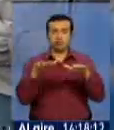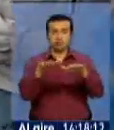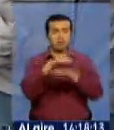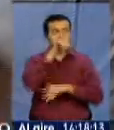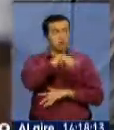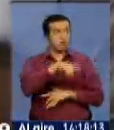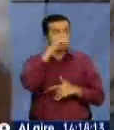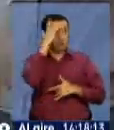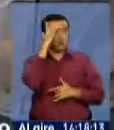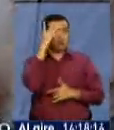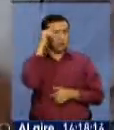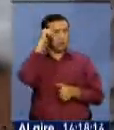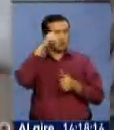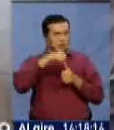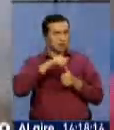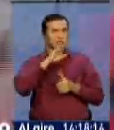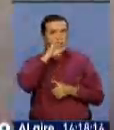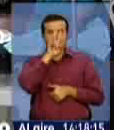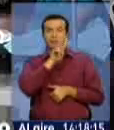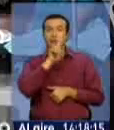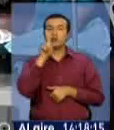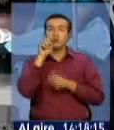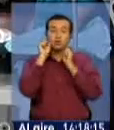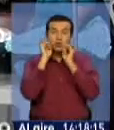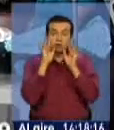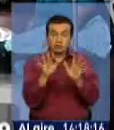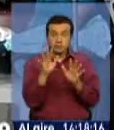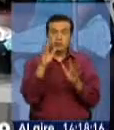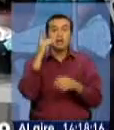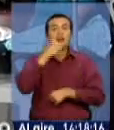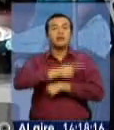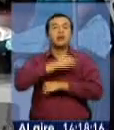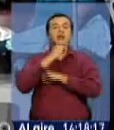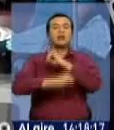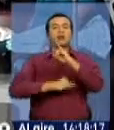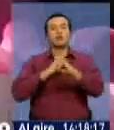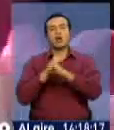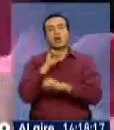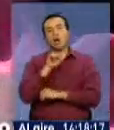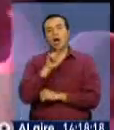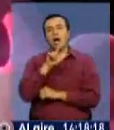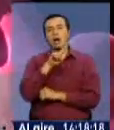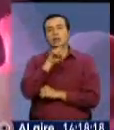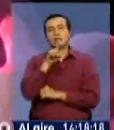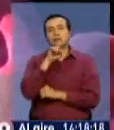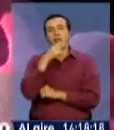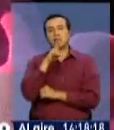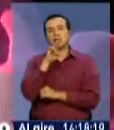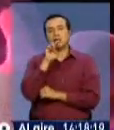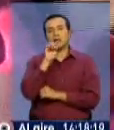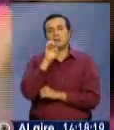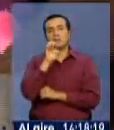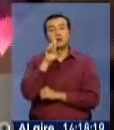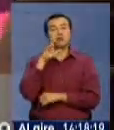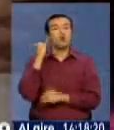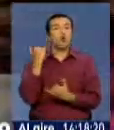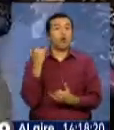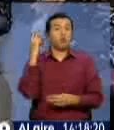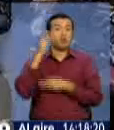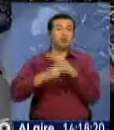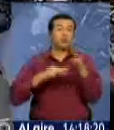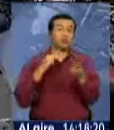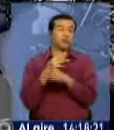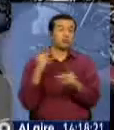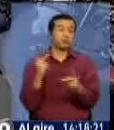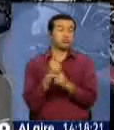Alzheimer, de seguro usted no recordaba que cada 21 de septiembre se conmemora el Día Internacional de esta enfermedad. Pero lo cierto es que esta patología va en aumento a nivel mundial y